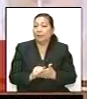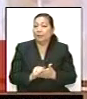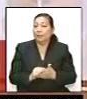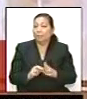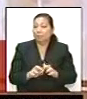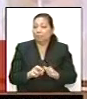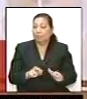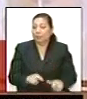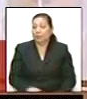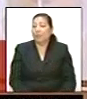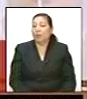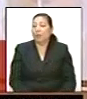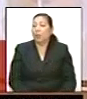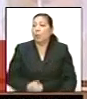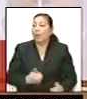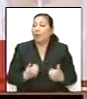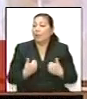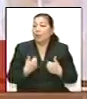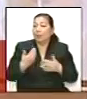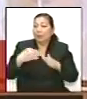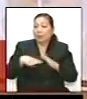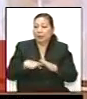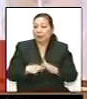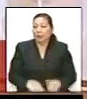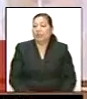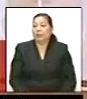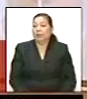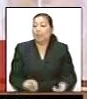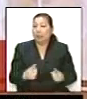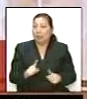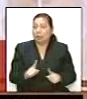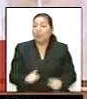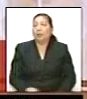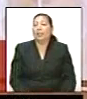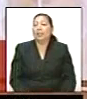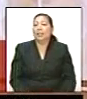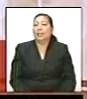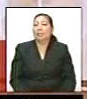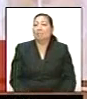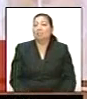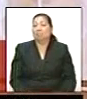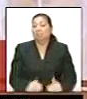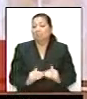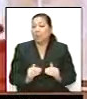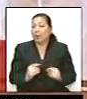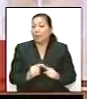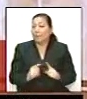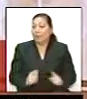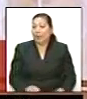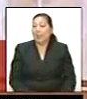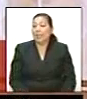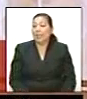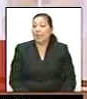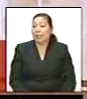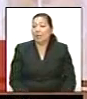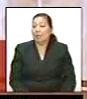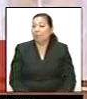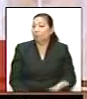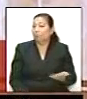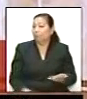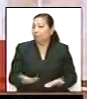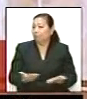pleno, con lo cual tendría que adherir al acuerdo marco y, en fin, es otro tipo de proceso. Pero ese es más o